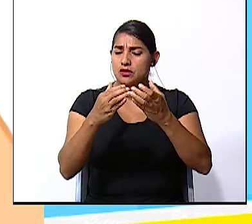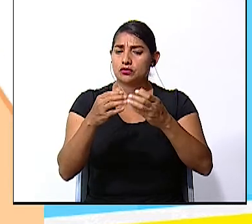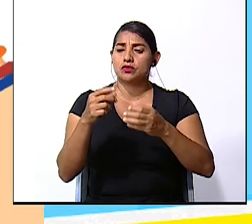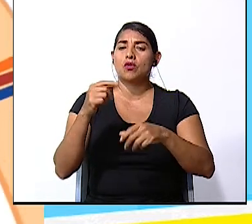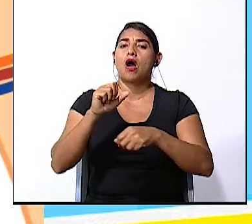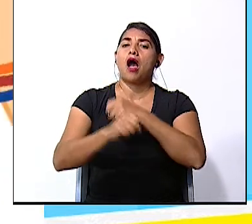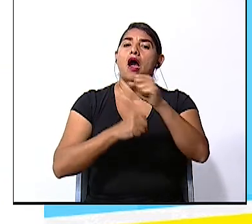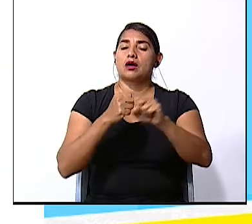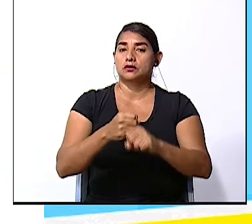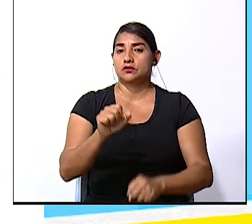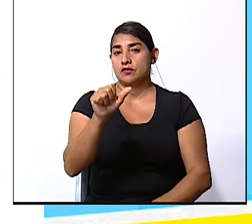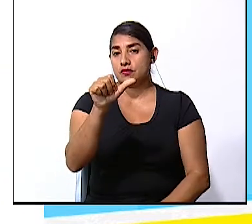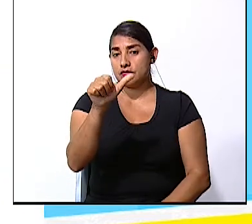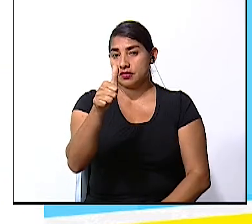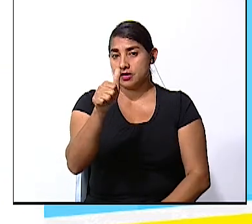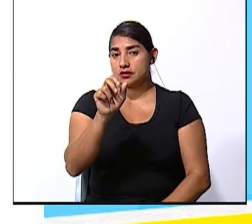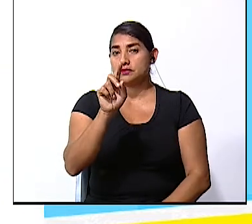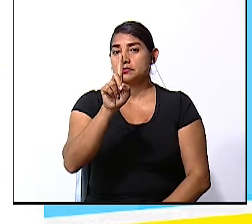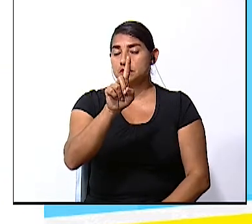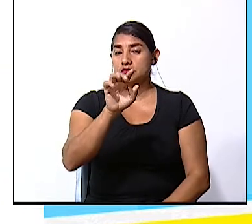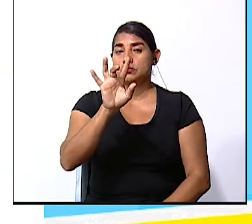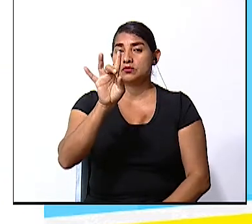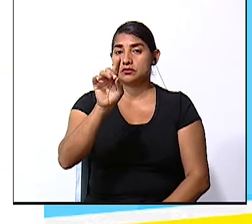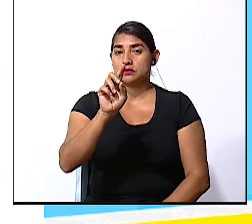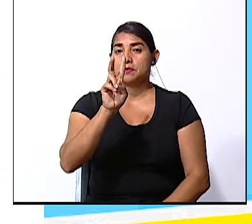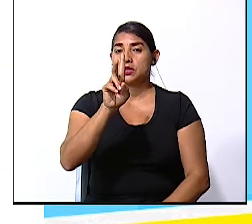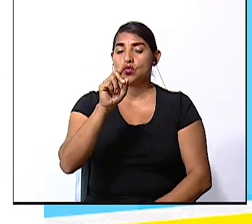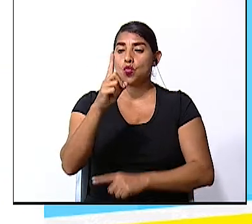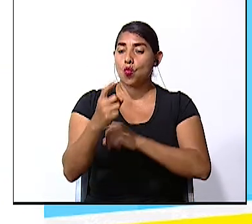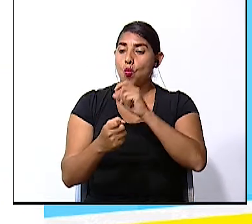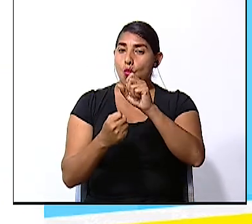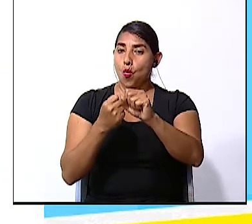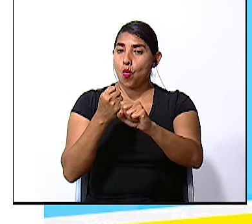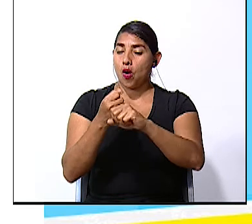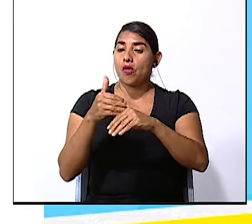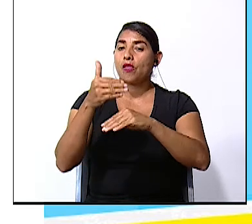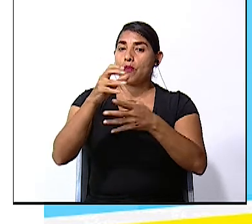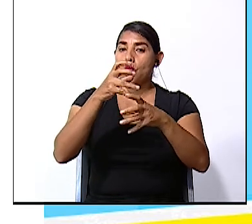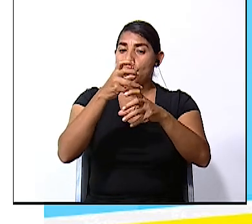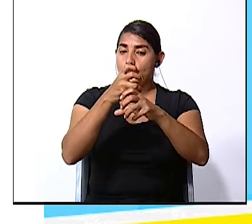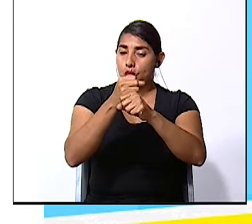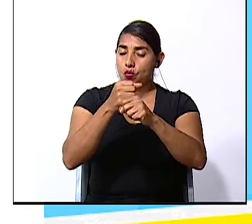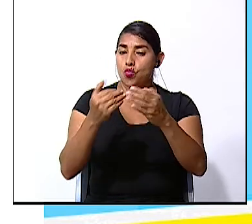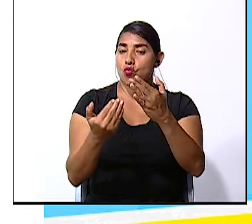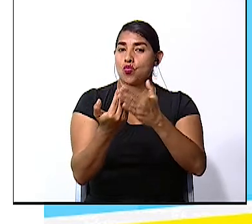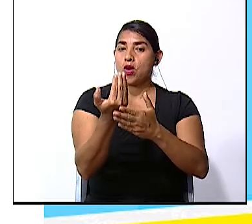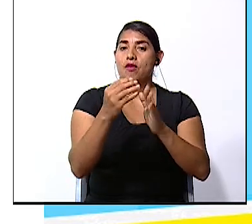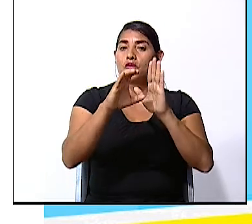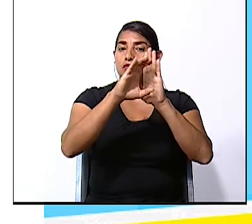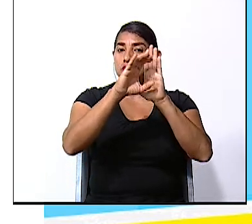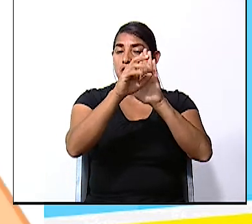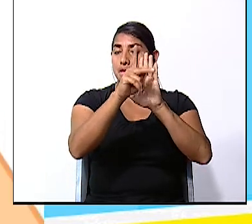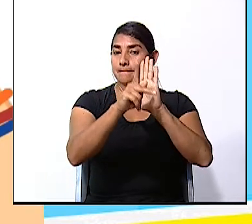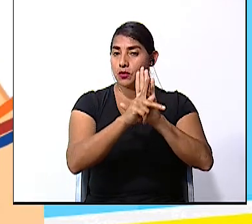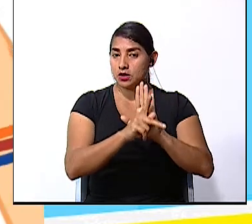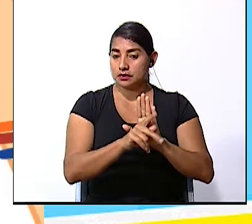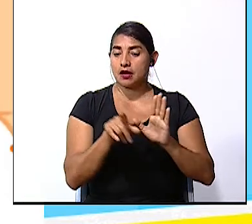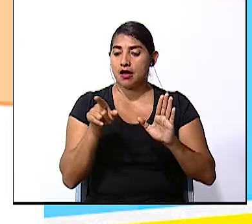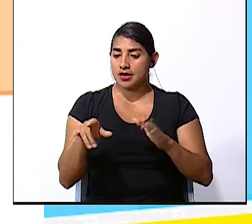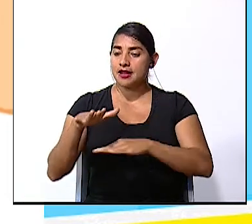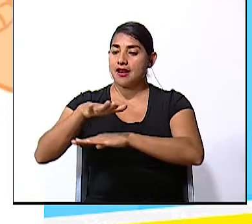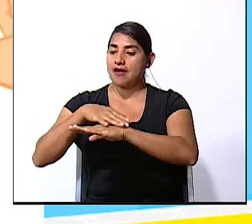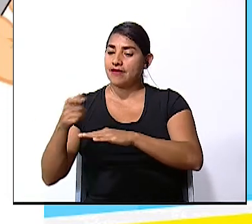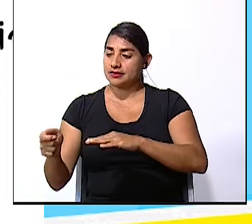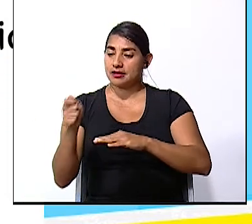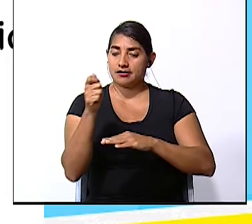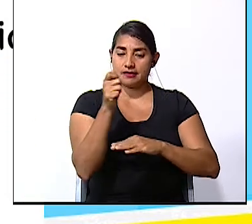10 de diciembre de 1821. Tenía una validez de un año para luego crear una nueva constitución política. El Pacto